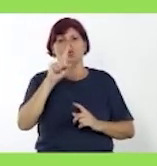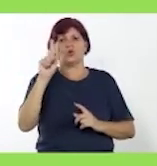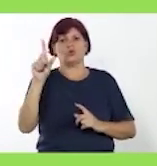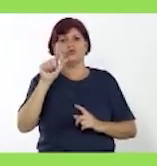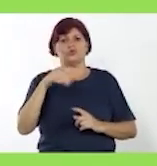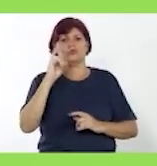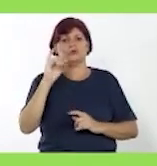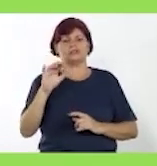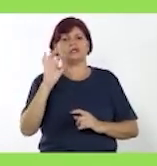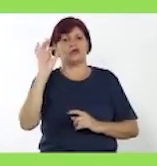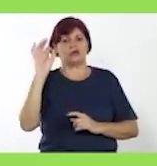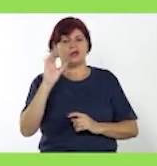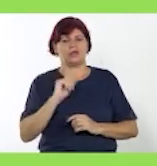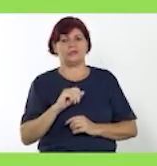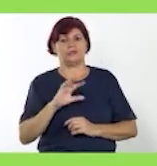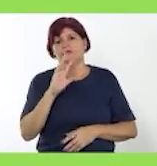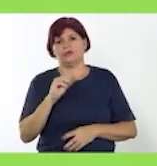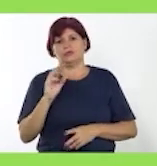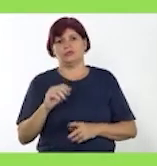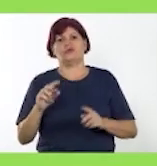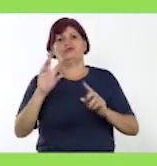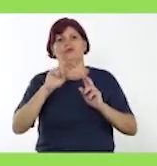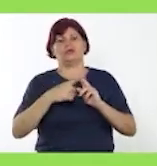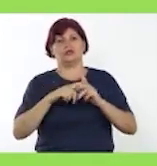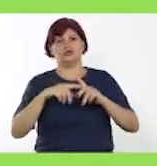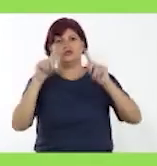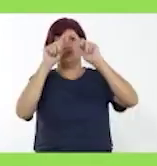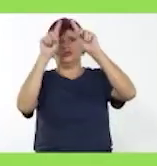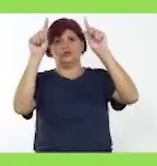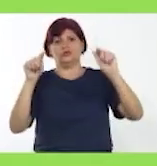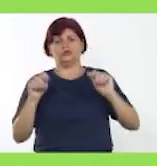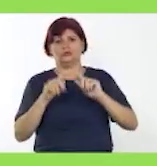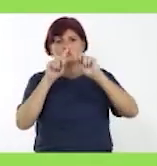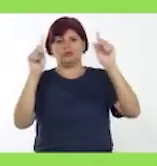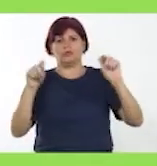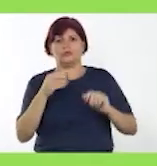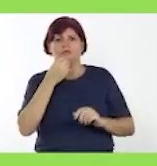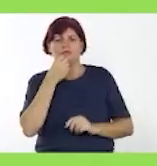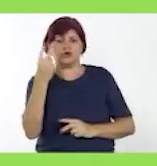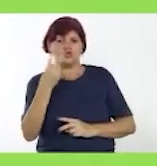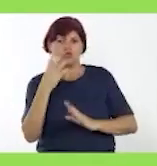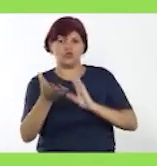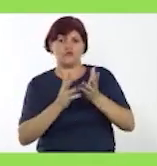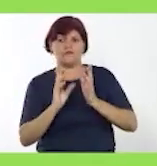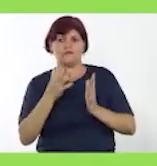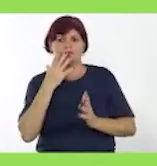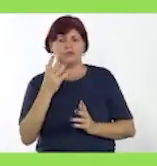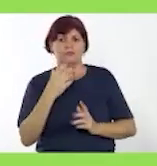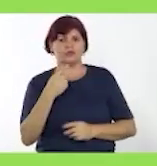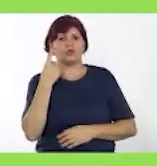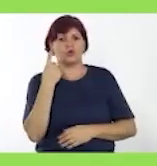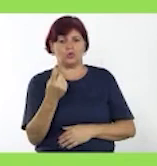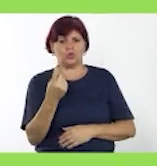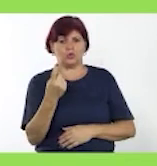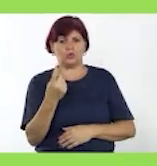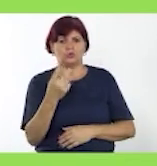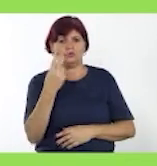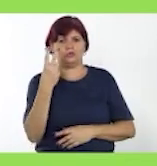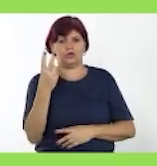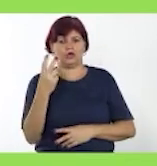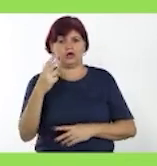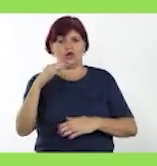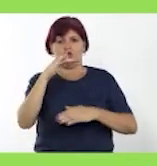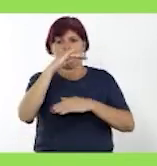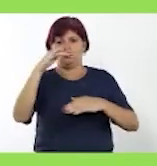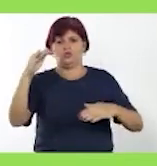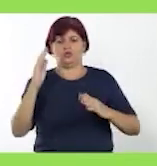observación es de 11,6 grados. Podemos decir que la resolución de triángulos y rectángulos los podemos tratar teniendo en cuenta dos casos fundamentales. Un